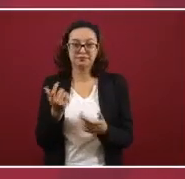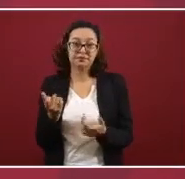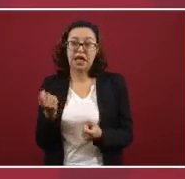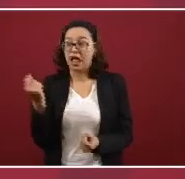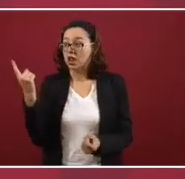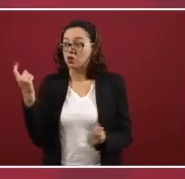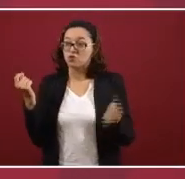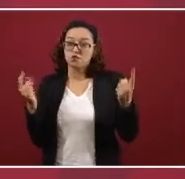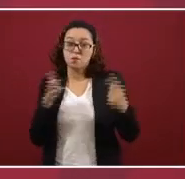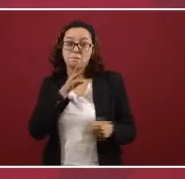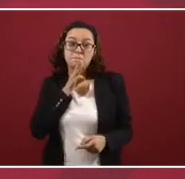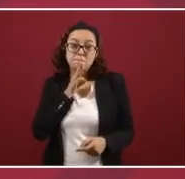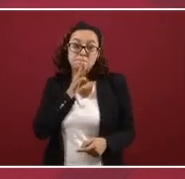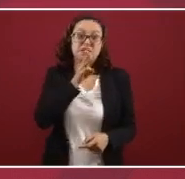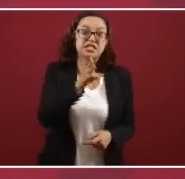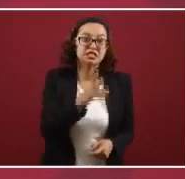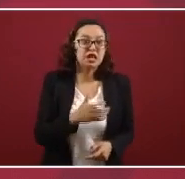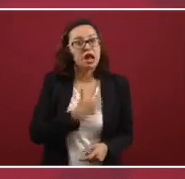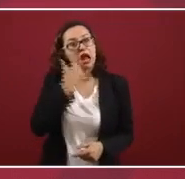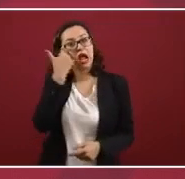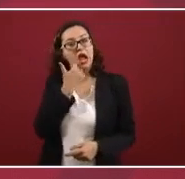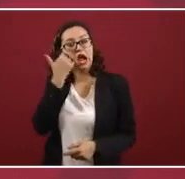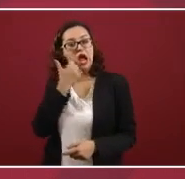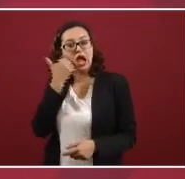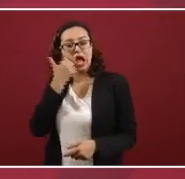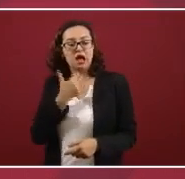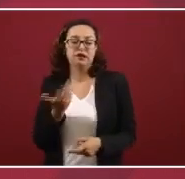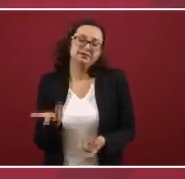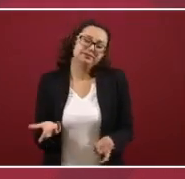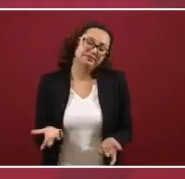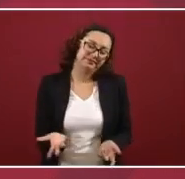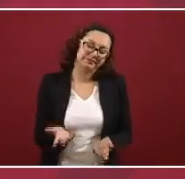metiches, ¿no? Salameros, dirían en mi pueblo.